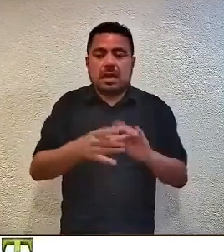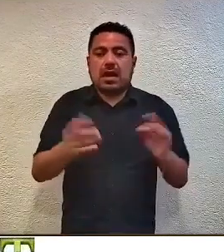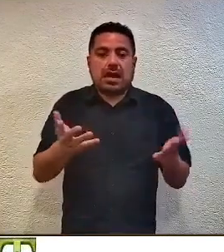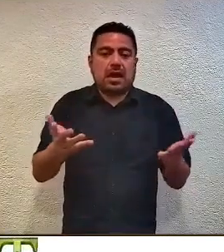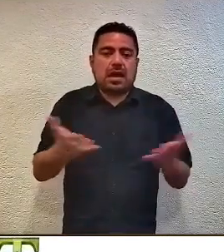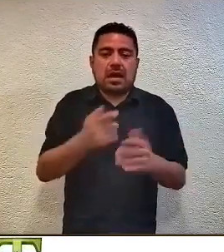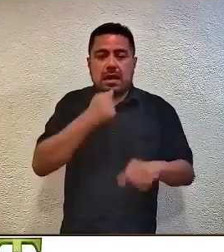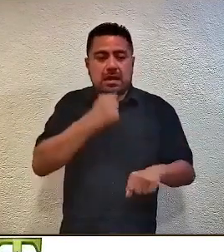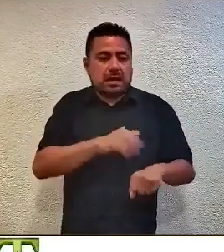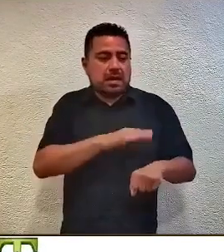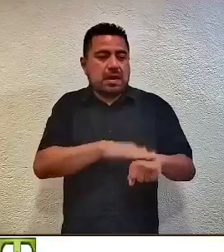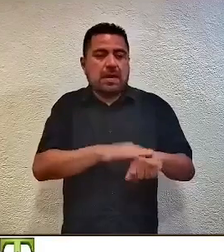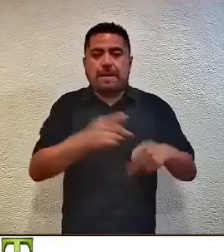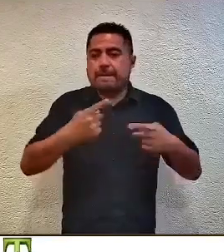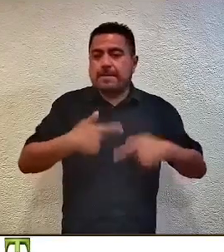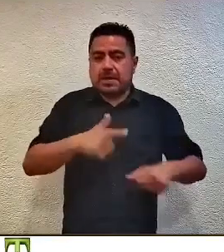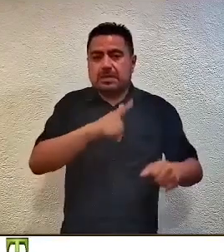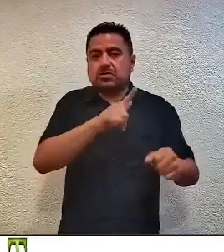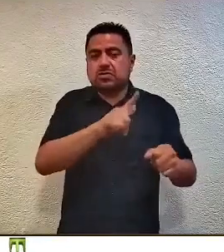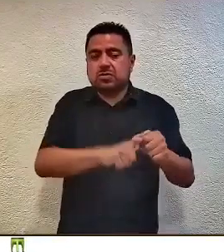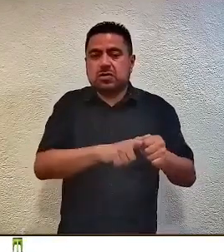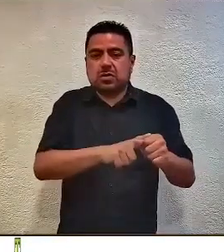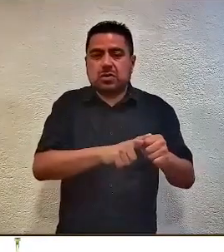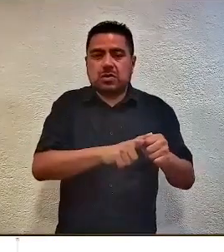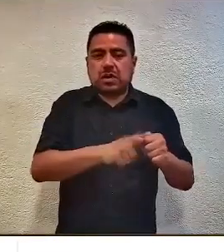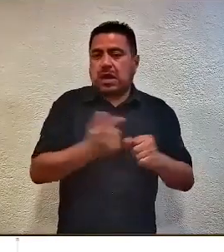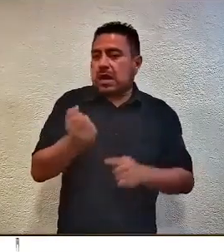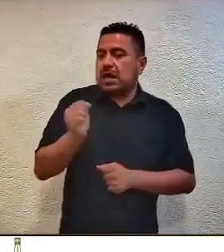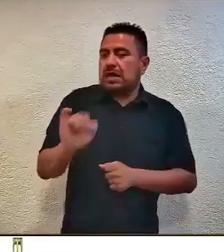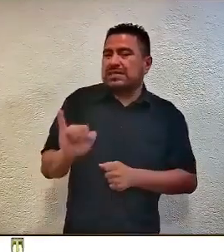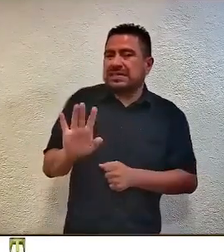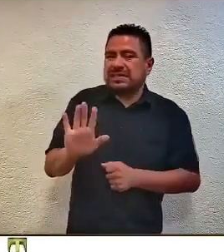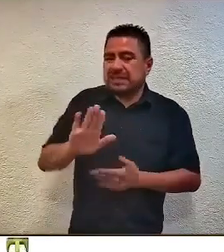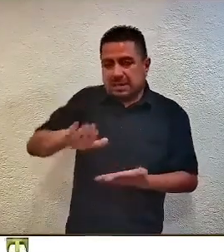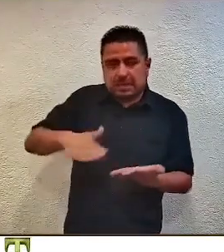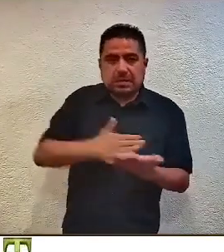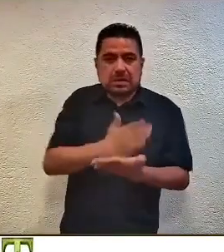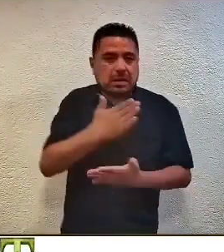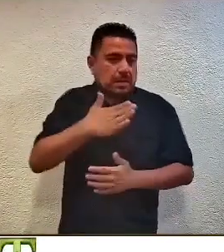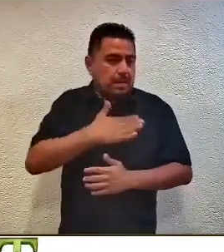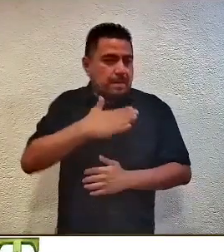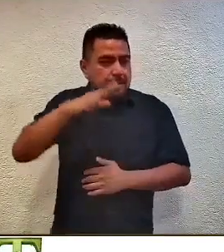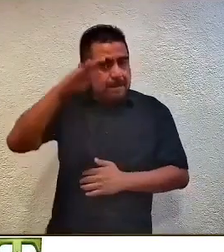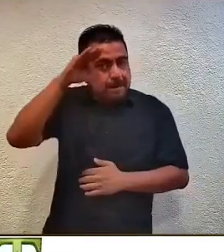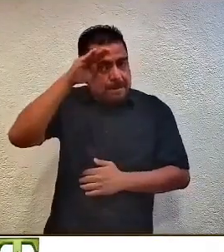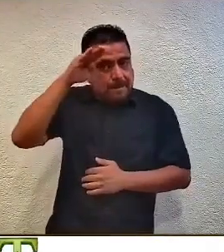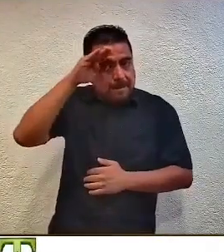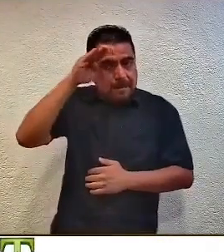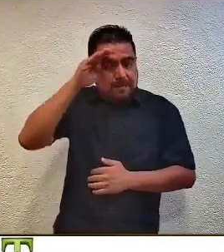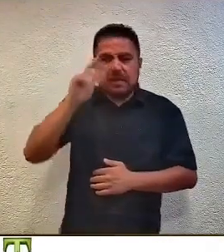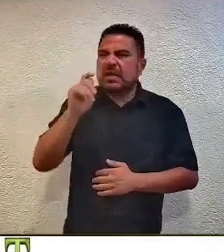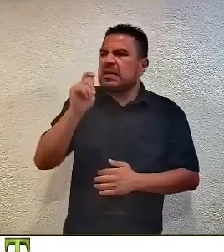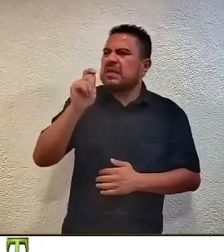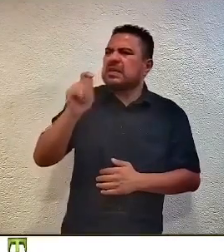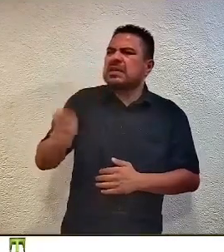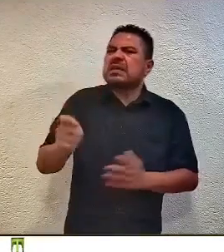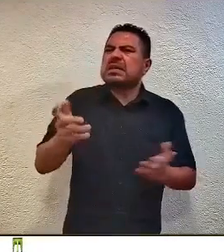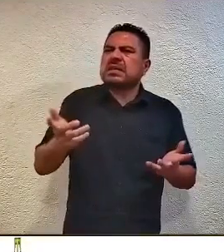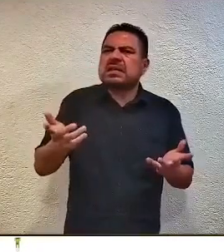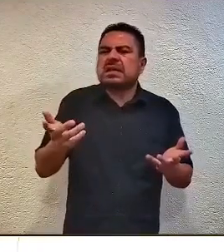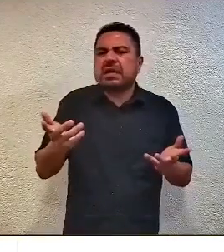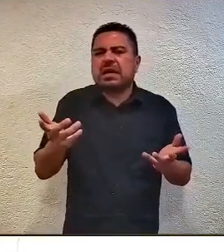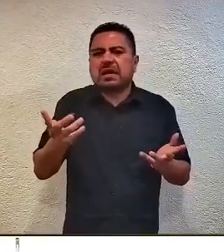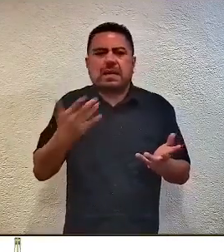la notificación personal, dicho sea de paso, consideramos que era